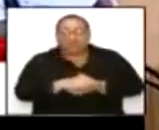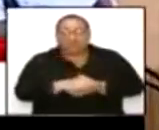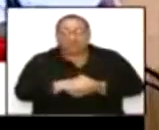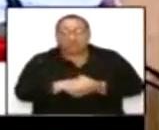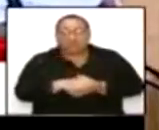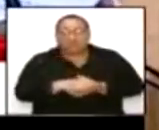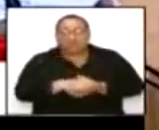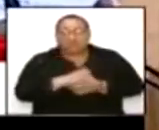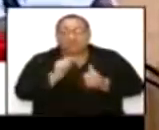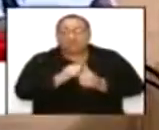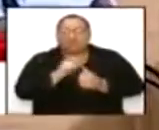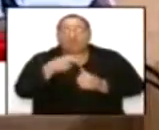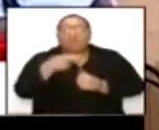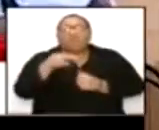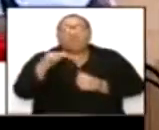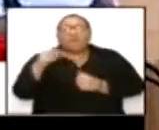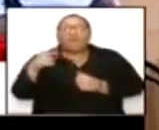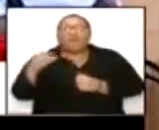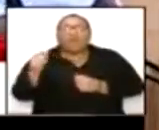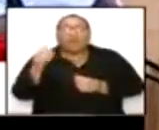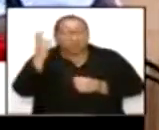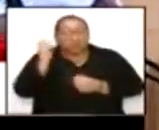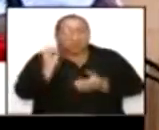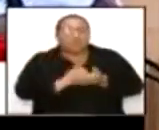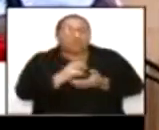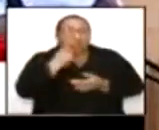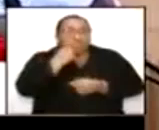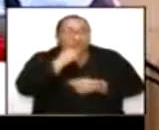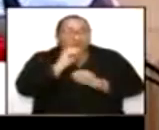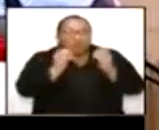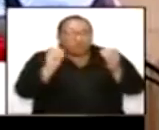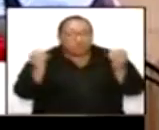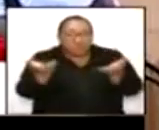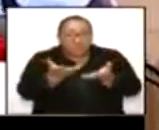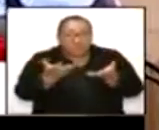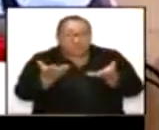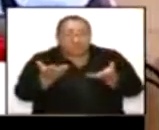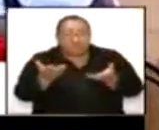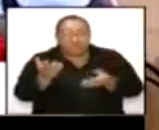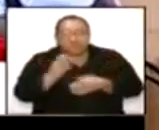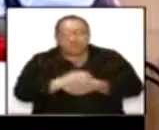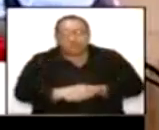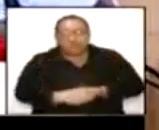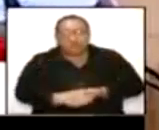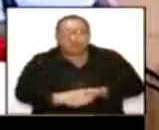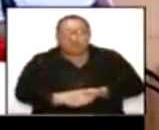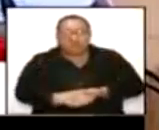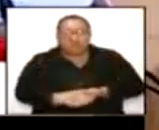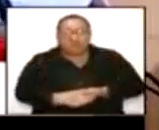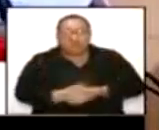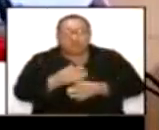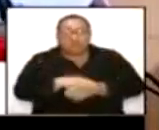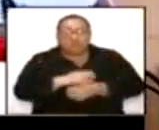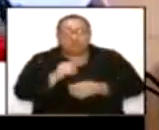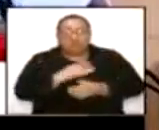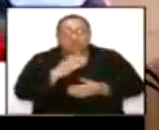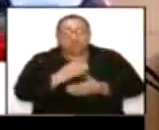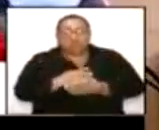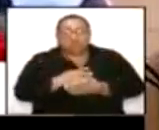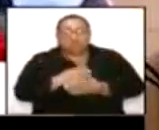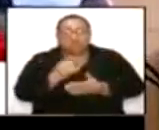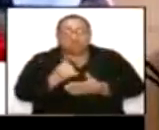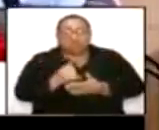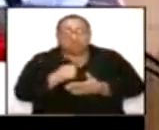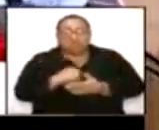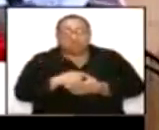Uno en Huamanga y es de escuchar a las y los adolescentes acerca de este problema que ocurre en el